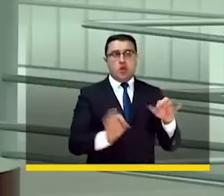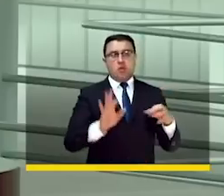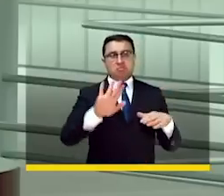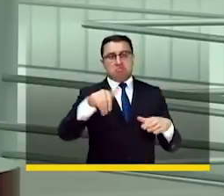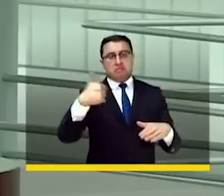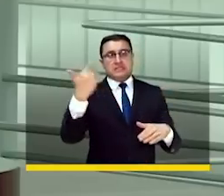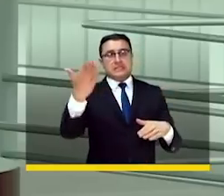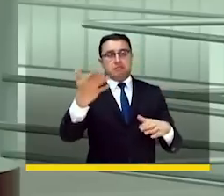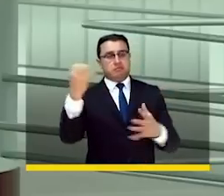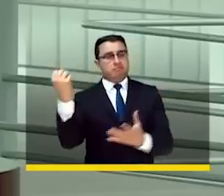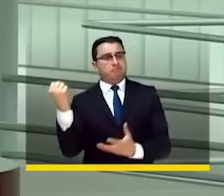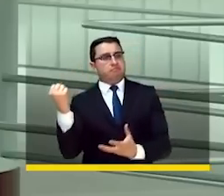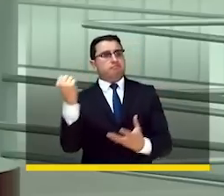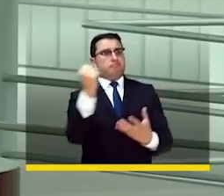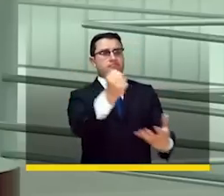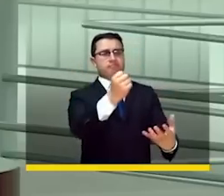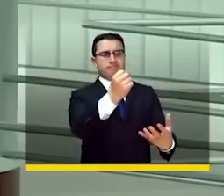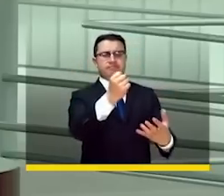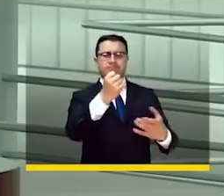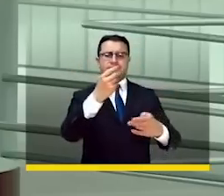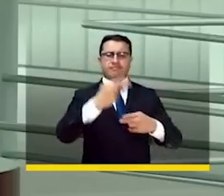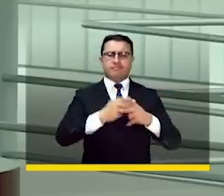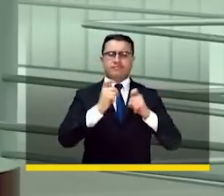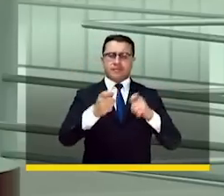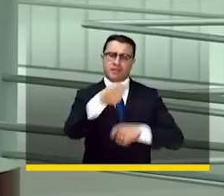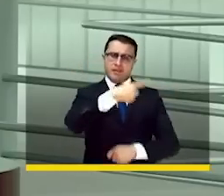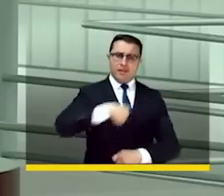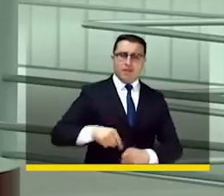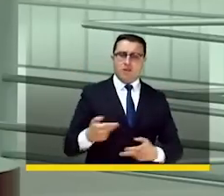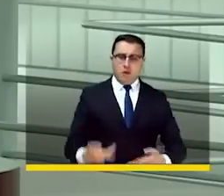posterior, que es lo que se denomina reinserción,